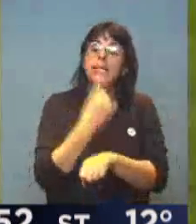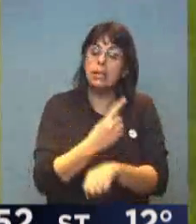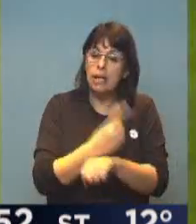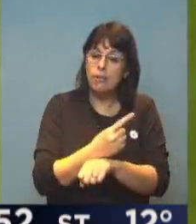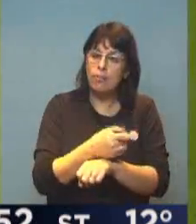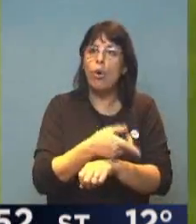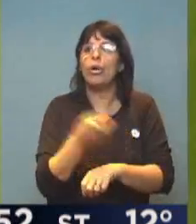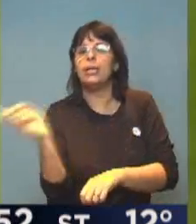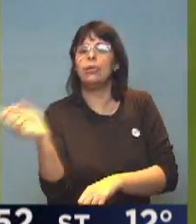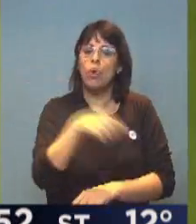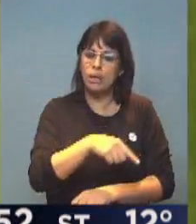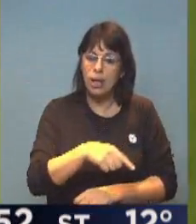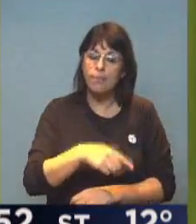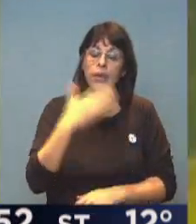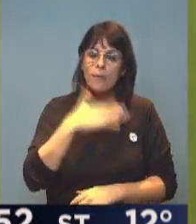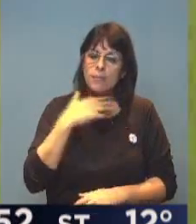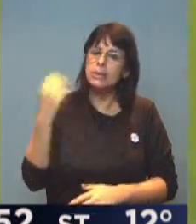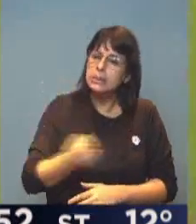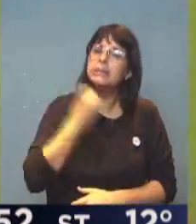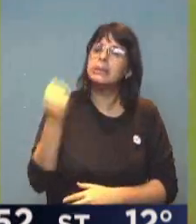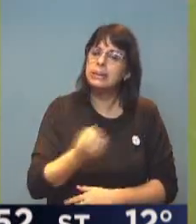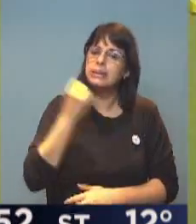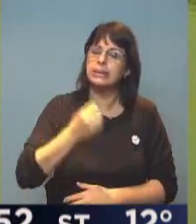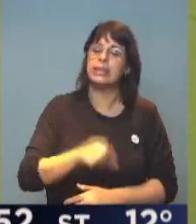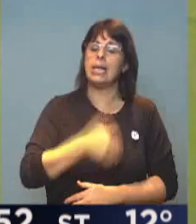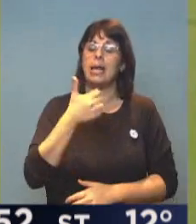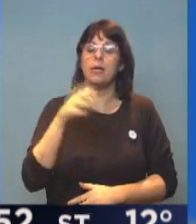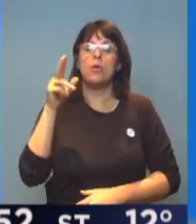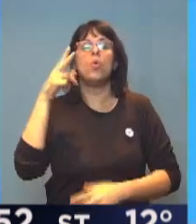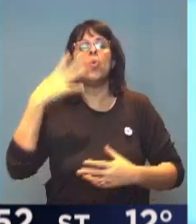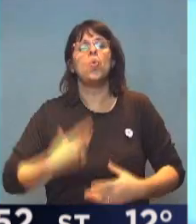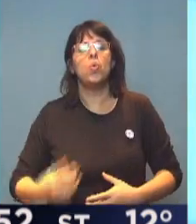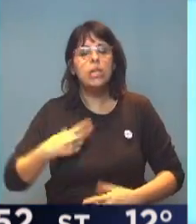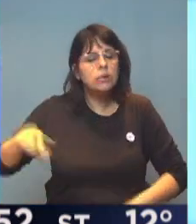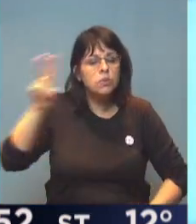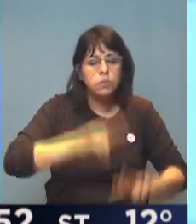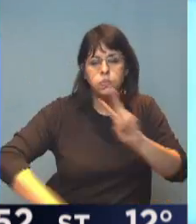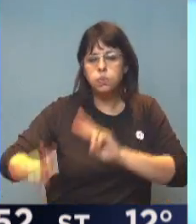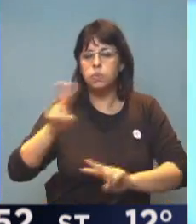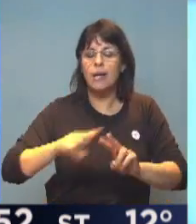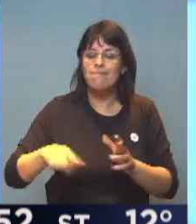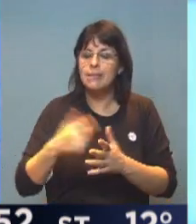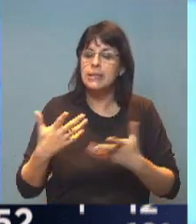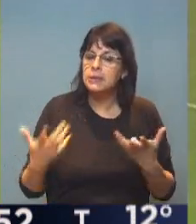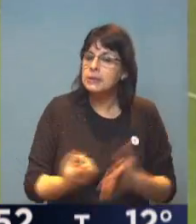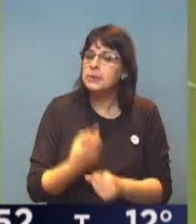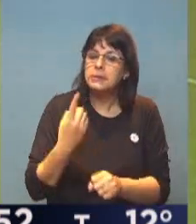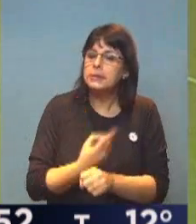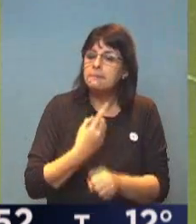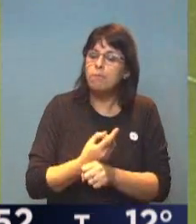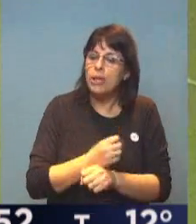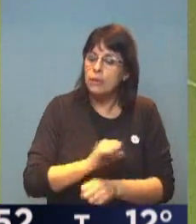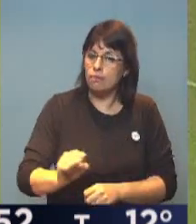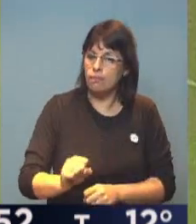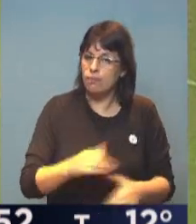de ida y vuelta. Boca tratándose de afirmar. Huracán buscando sin tener esa posibilidad de definir los